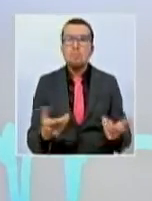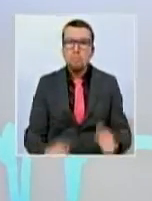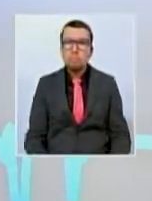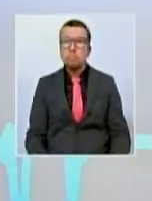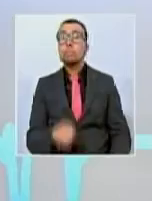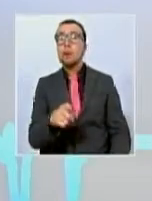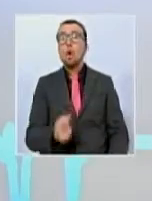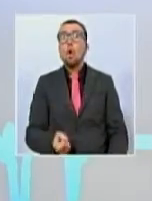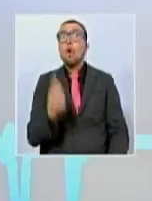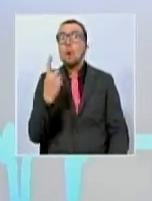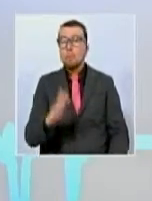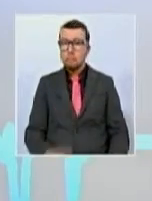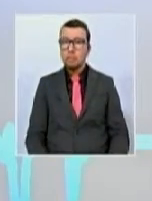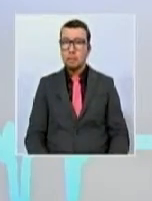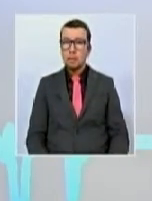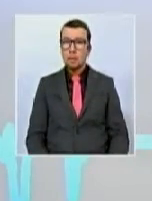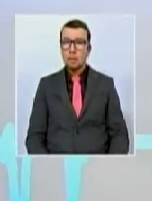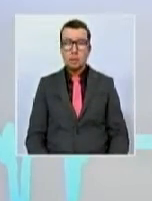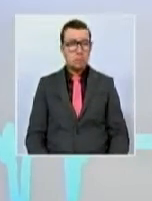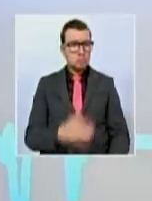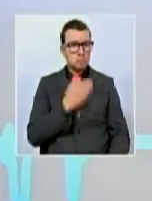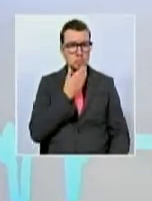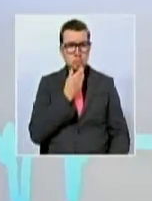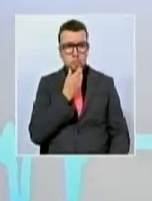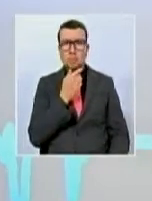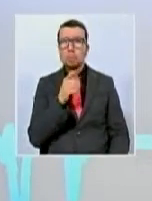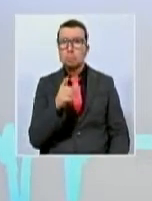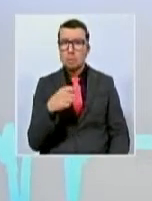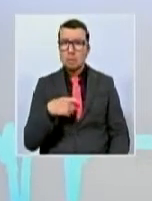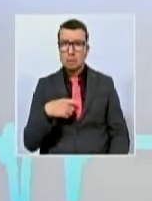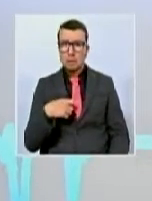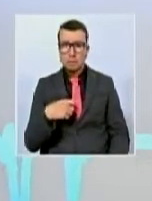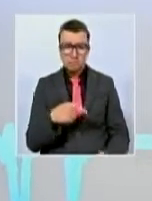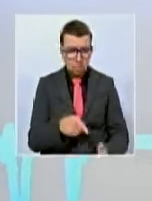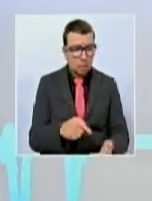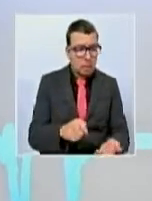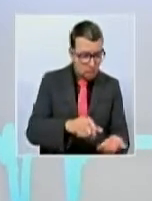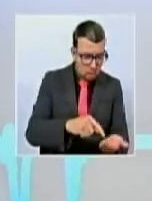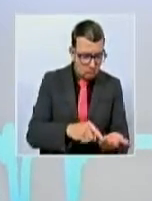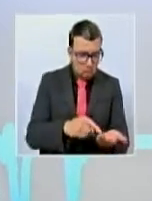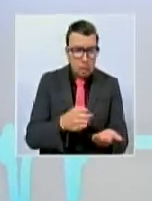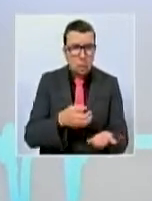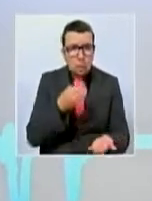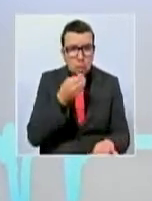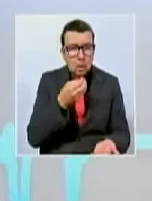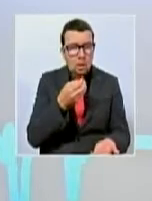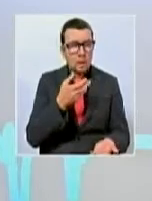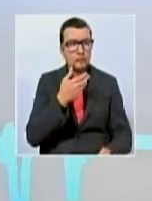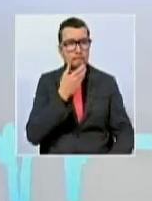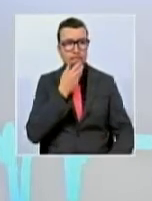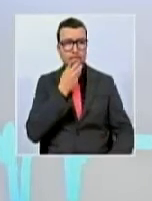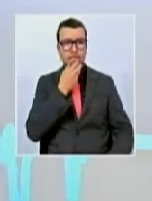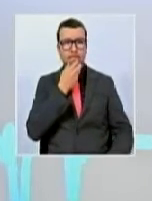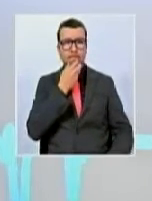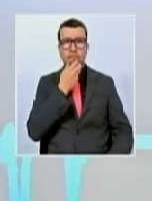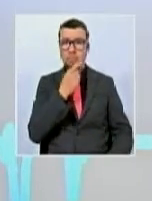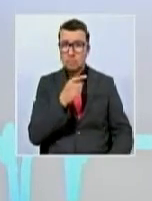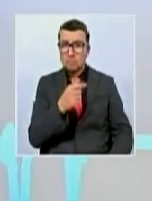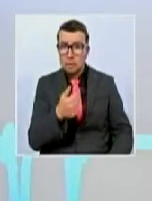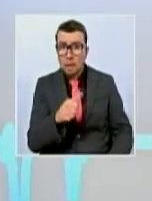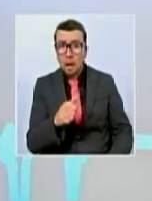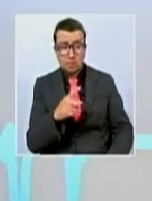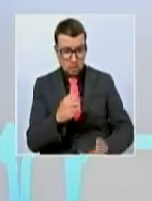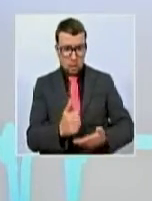saben si ese producto que ustedes tienen en la mano les puede ofrecer cierta garantía para el proceso de